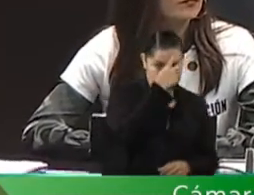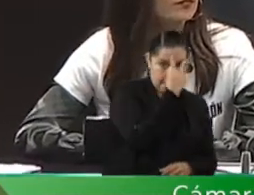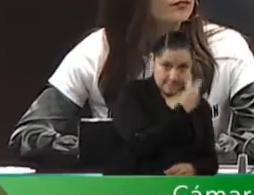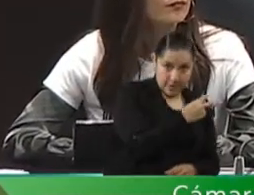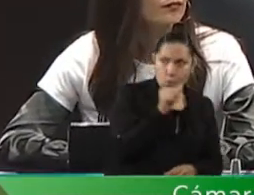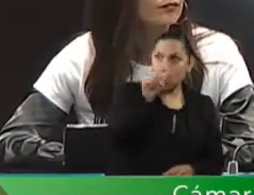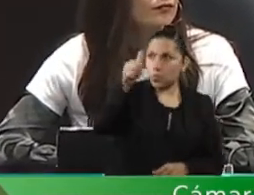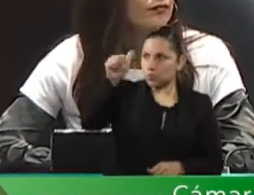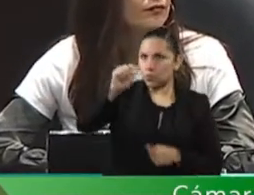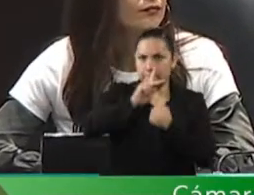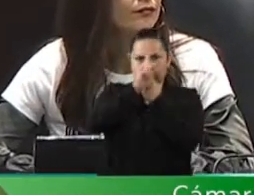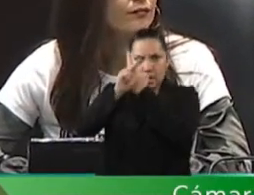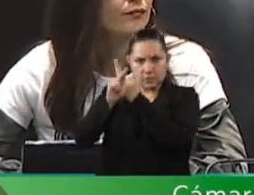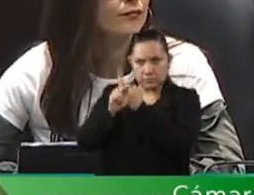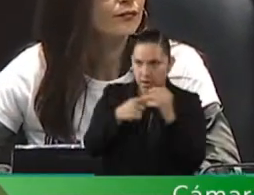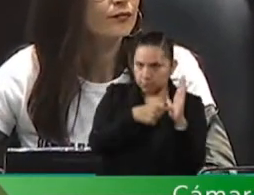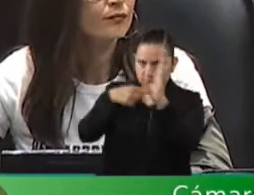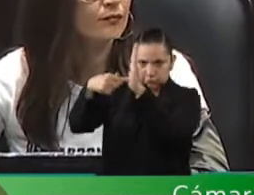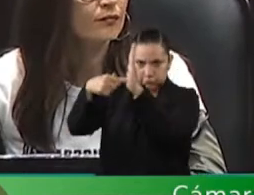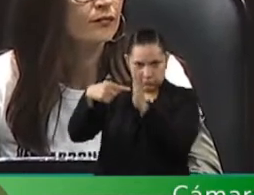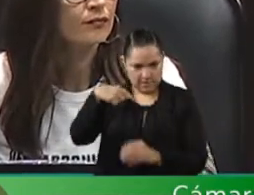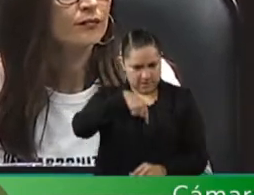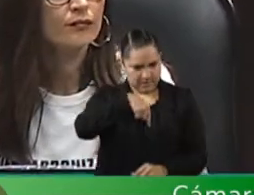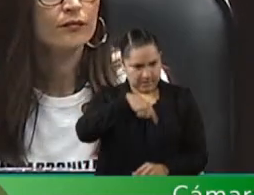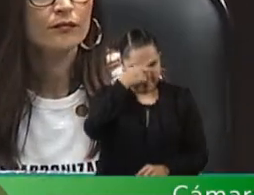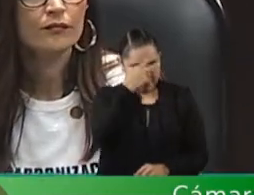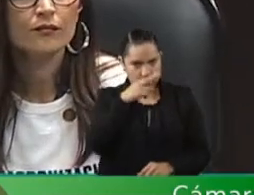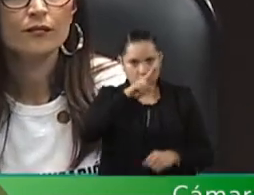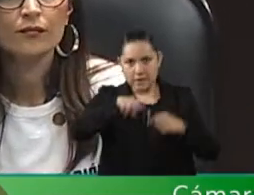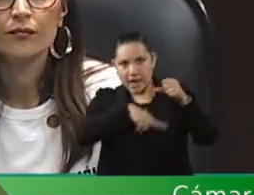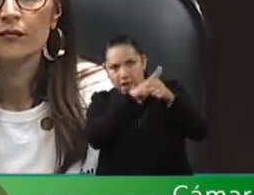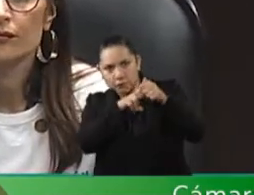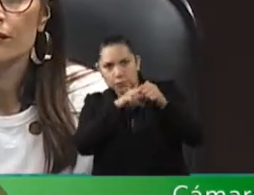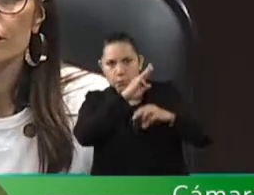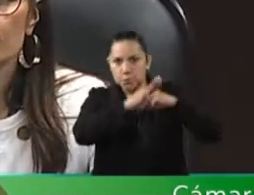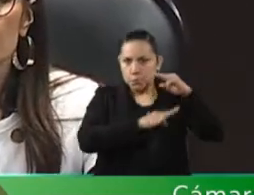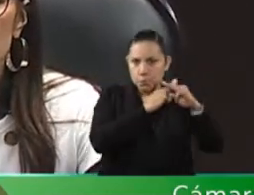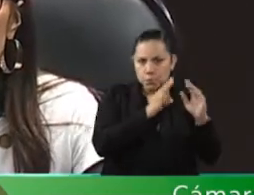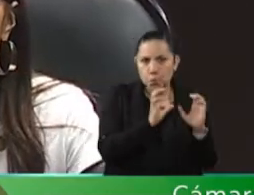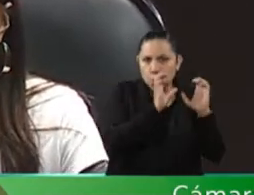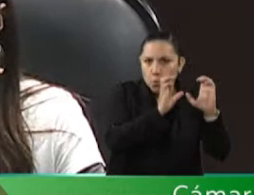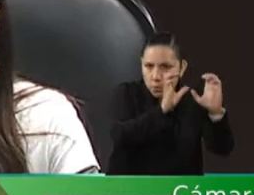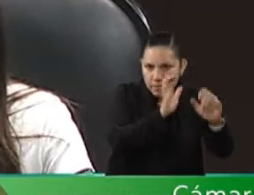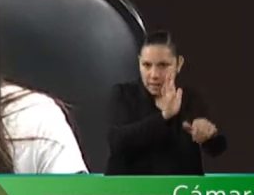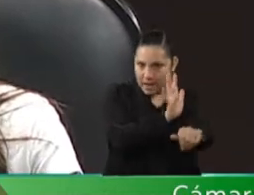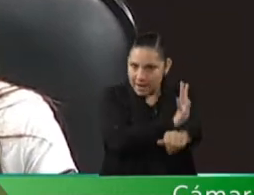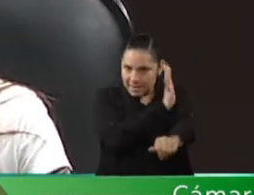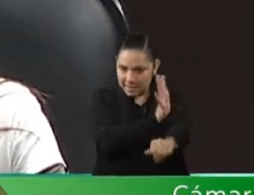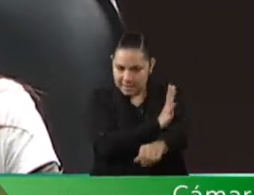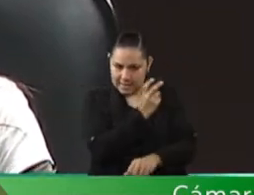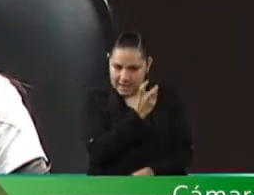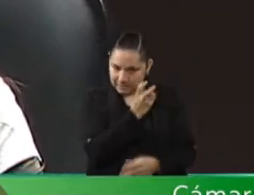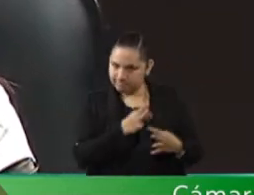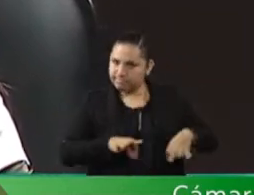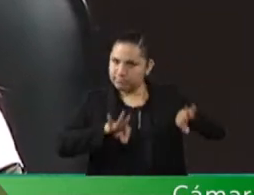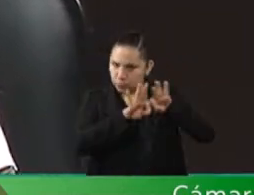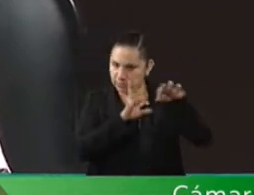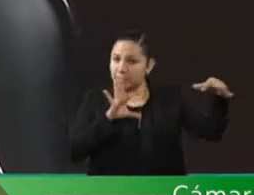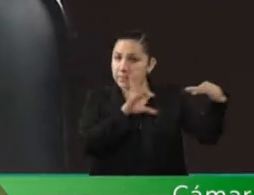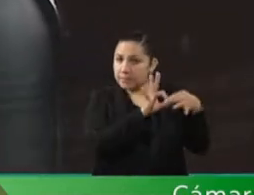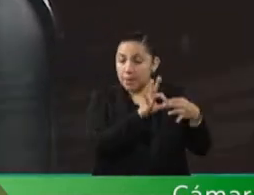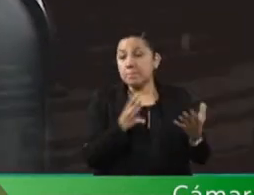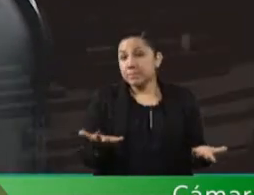climático global. Por ello, apelamos a que el esfuerzo para lograrlo se acompañe de las organizaciones